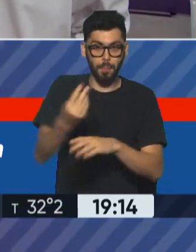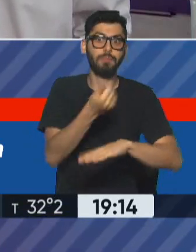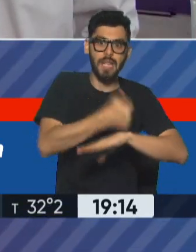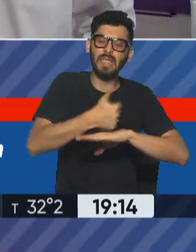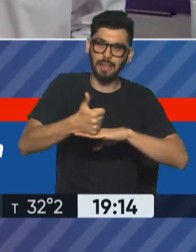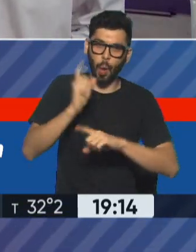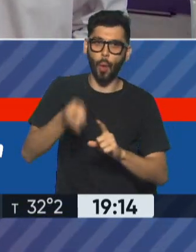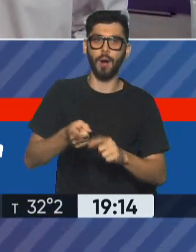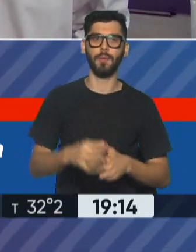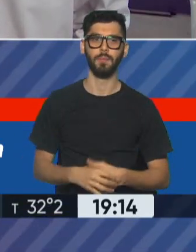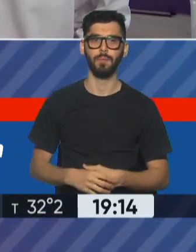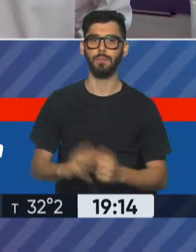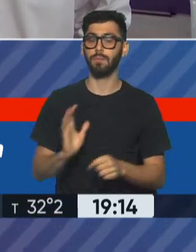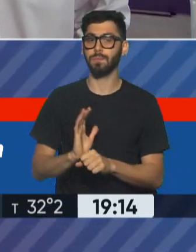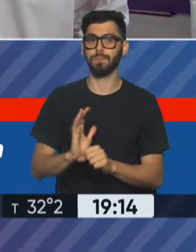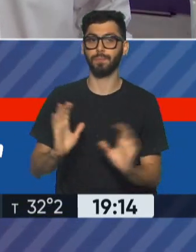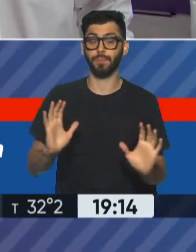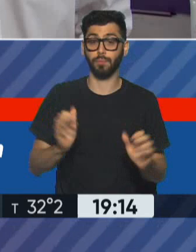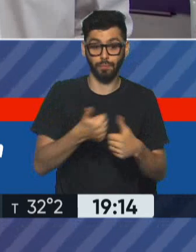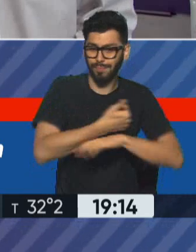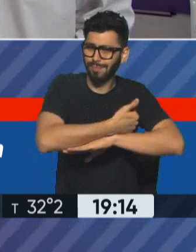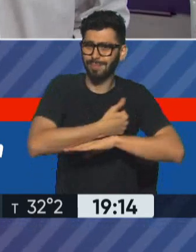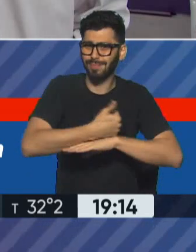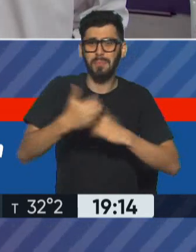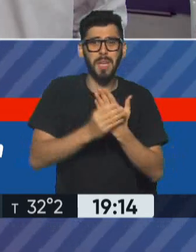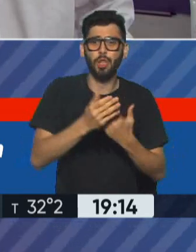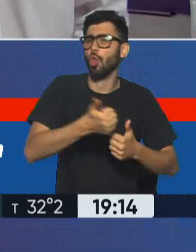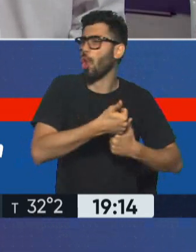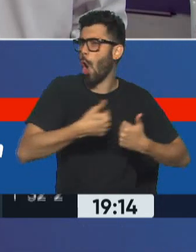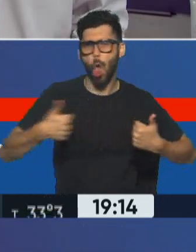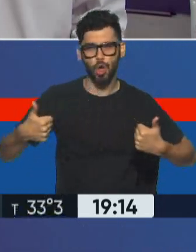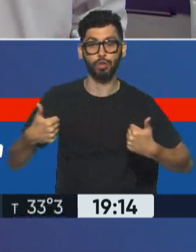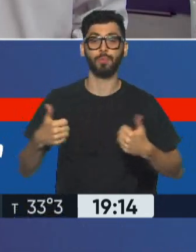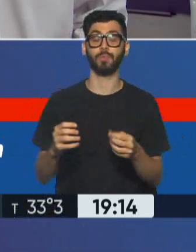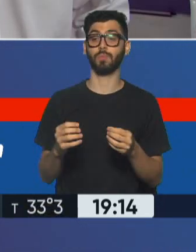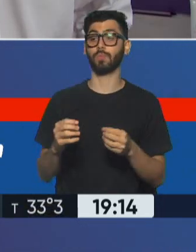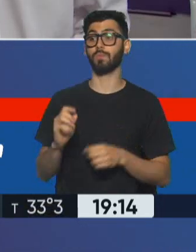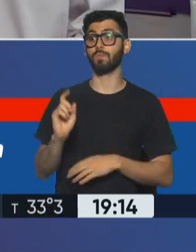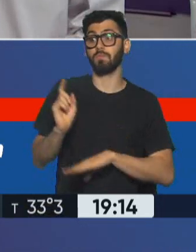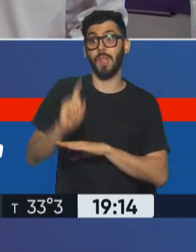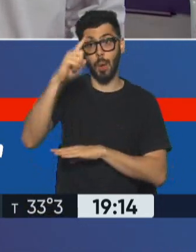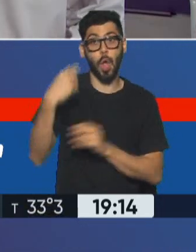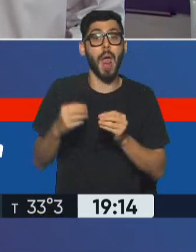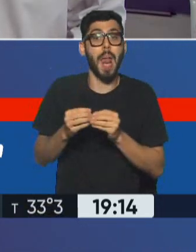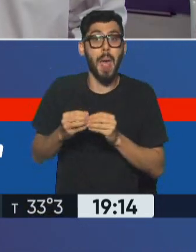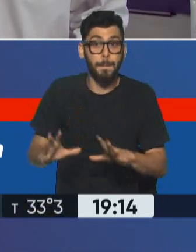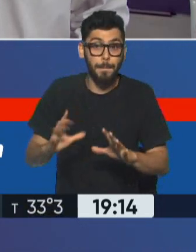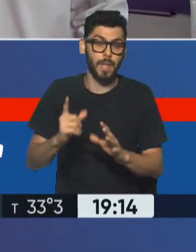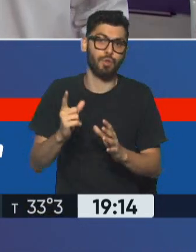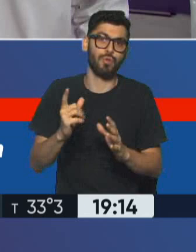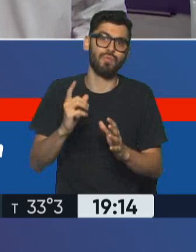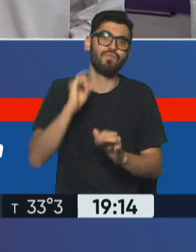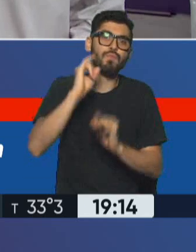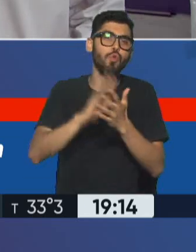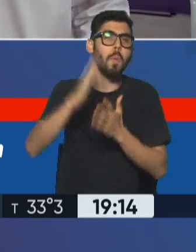Estaba absolutamente todo el gabinete. Comenzó haciendo memoria, recordando a Néstor